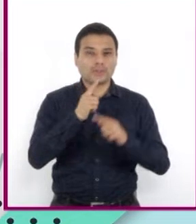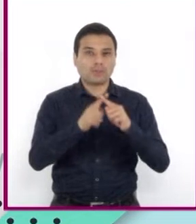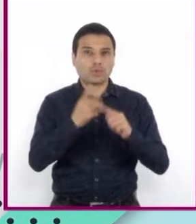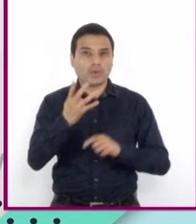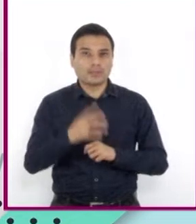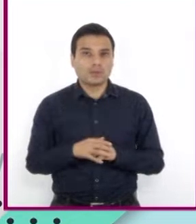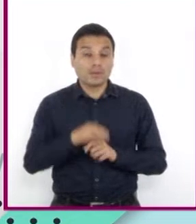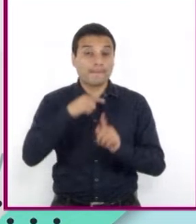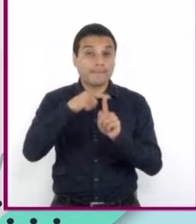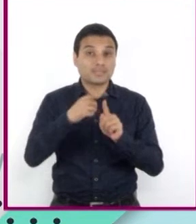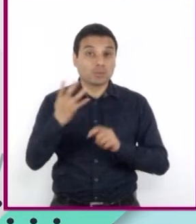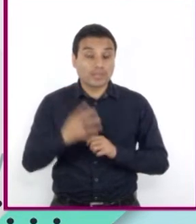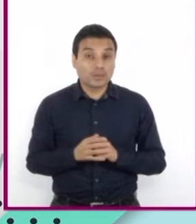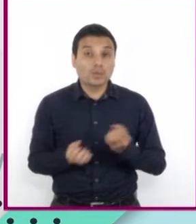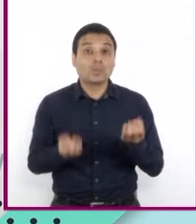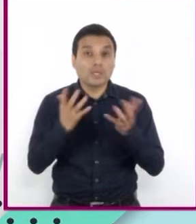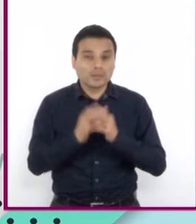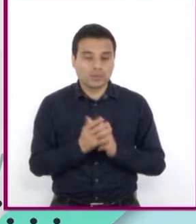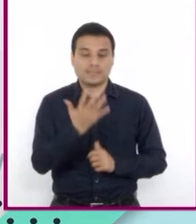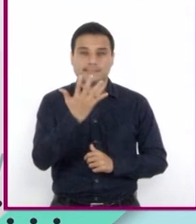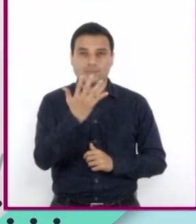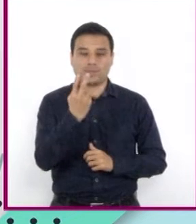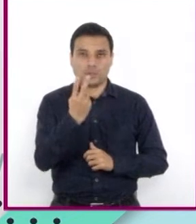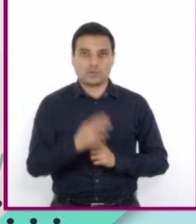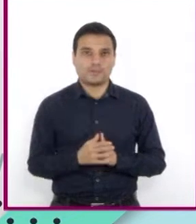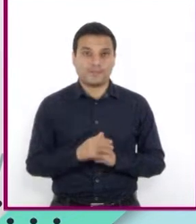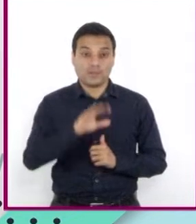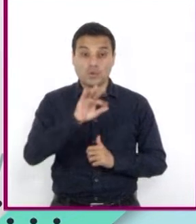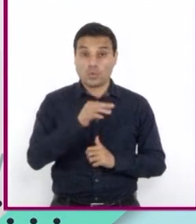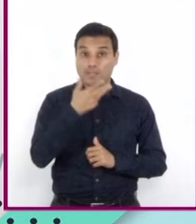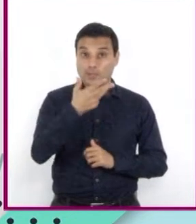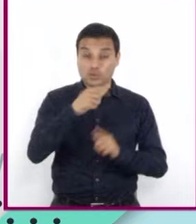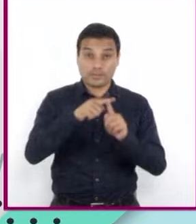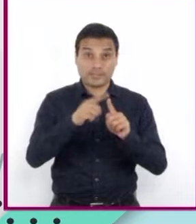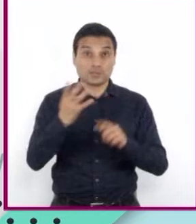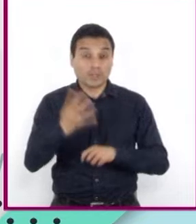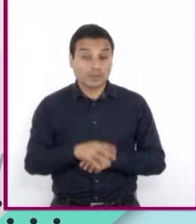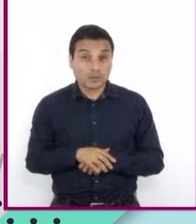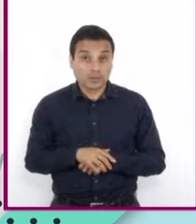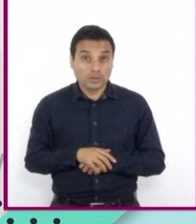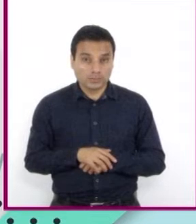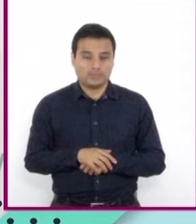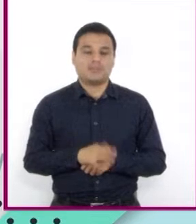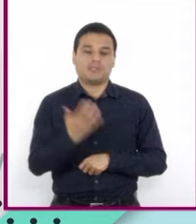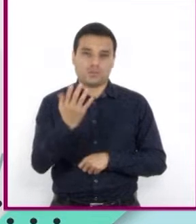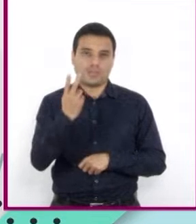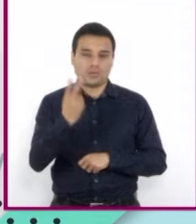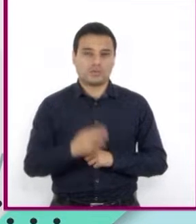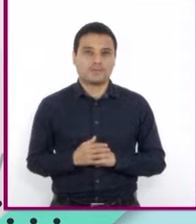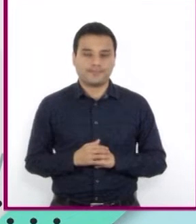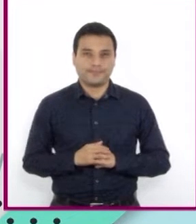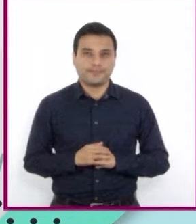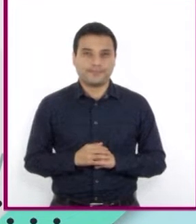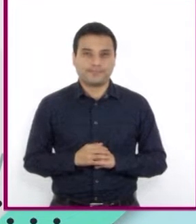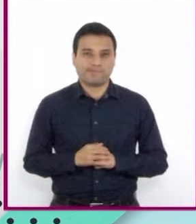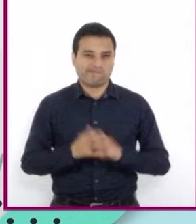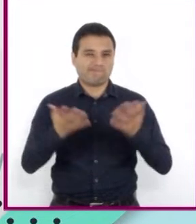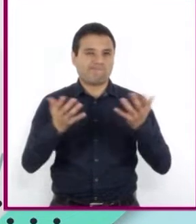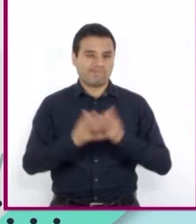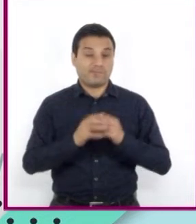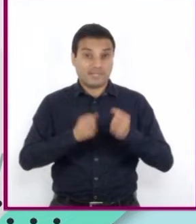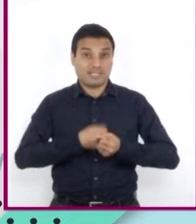más 4 igual a 52. 48 más 4 igual a 52. Dada la